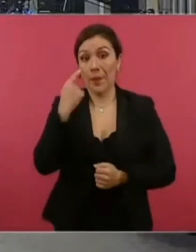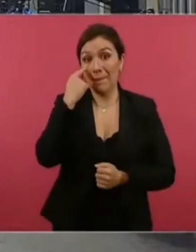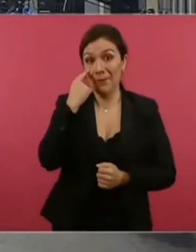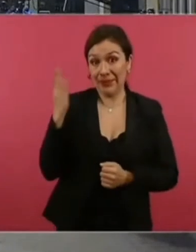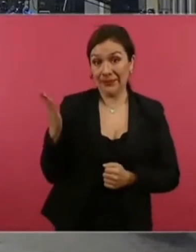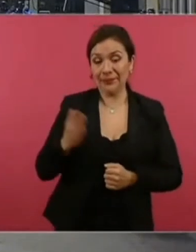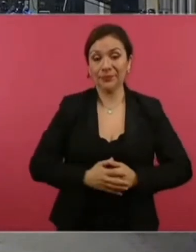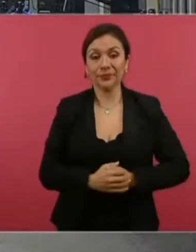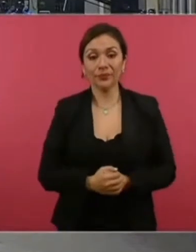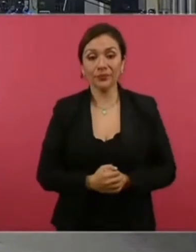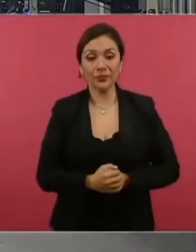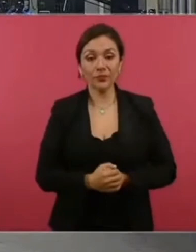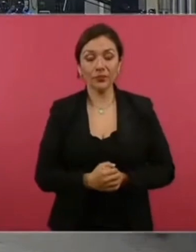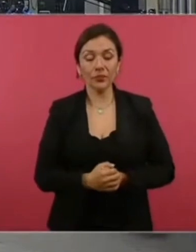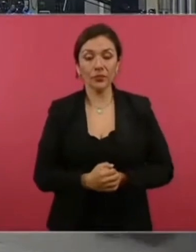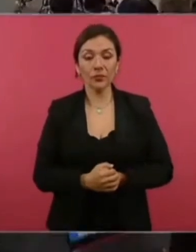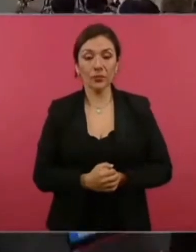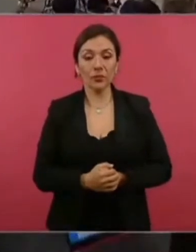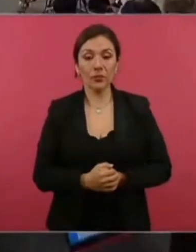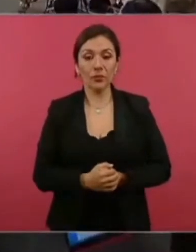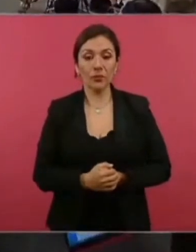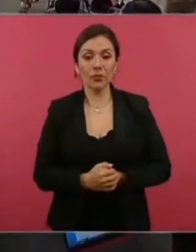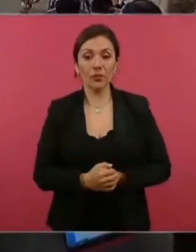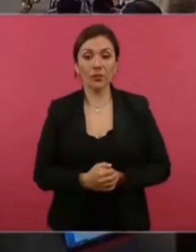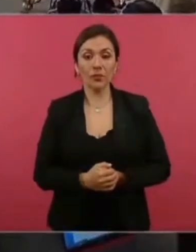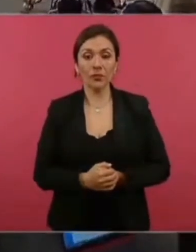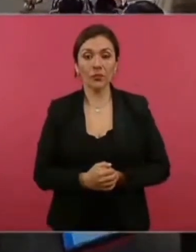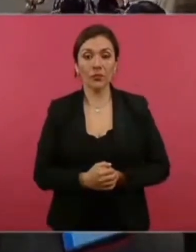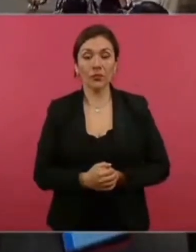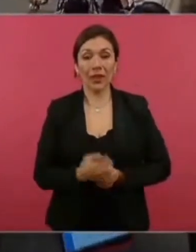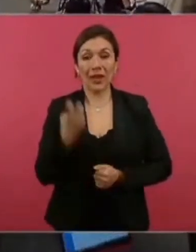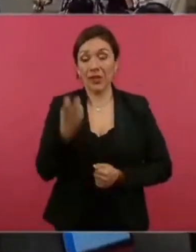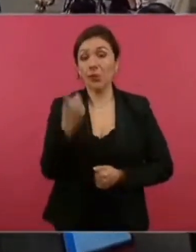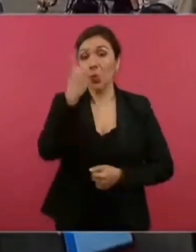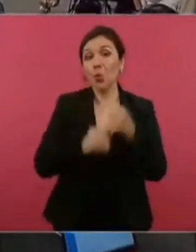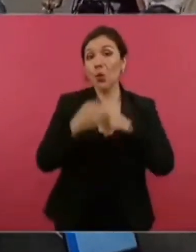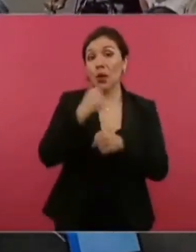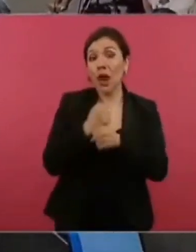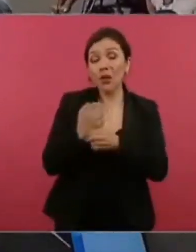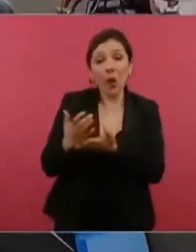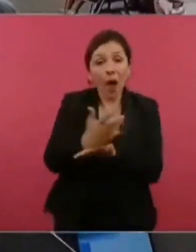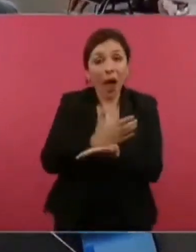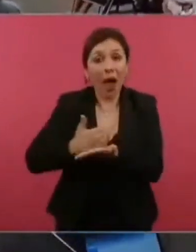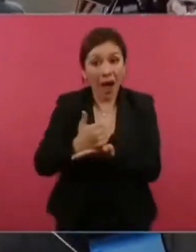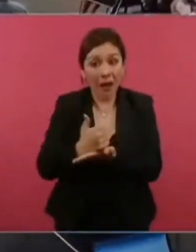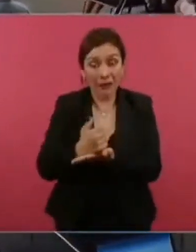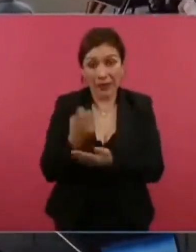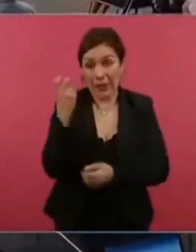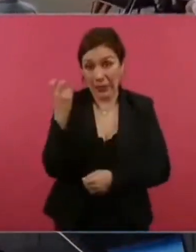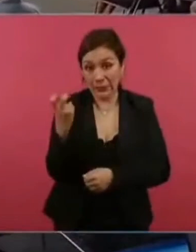Miren. Eso es lo que ganaron el año pasado.